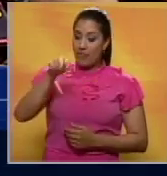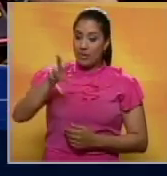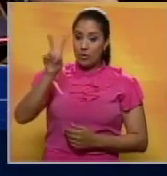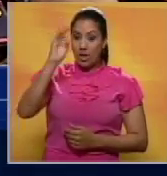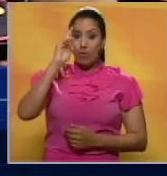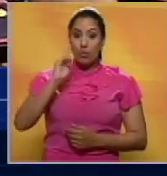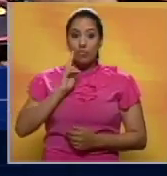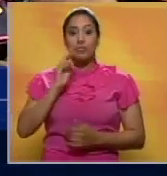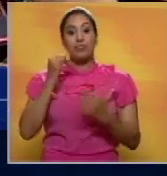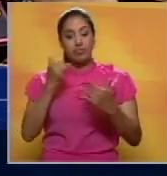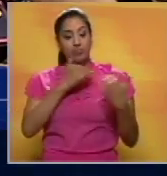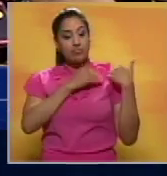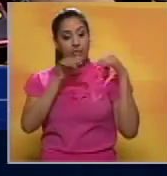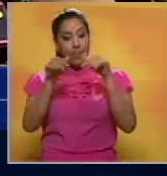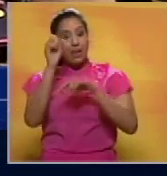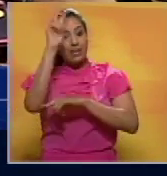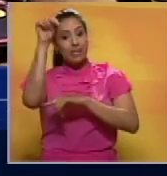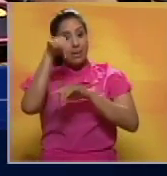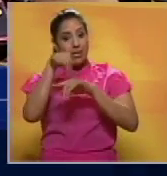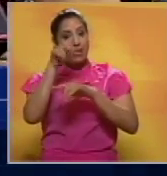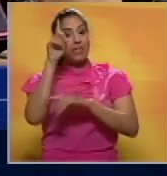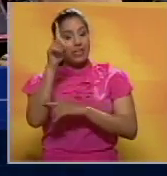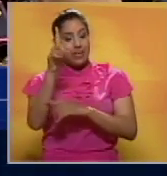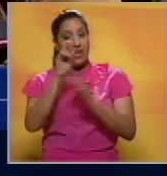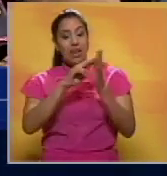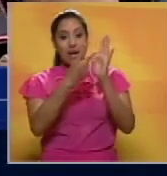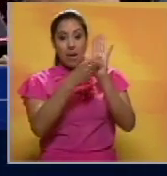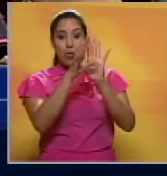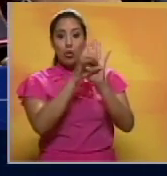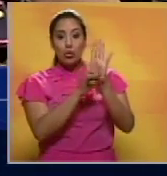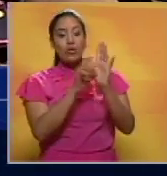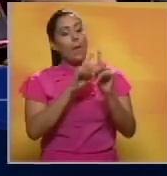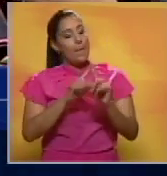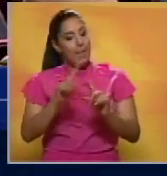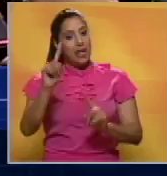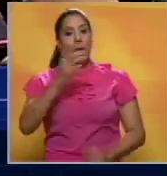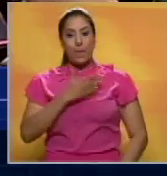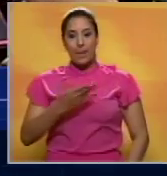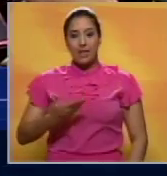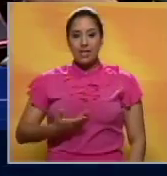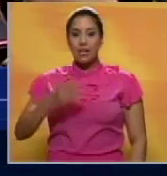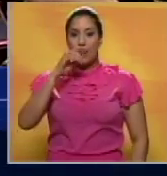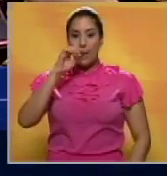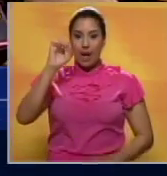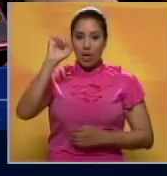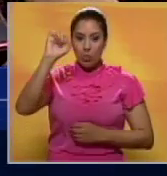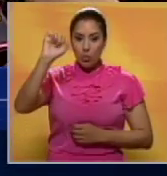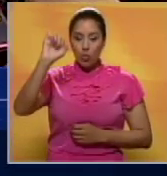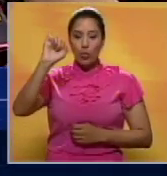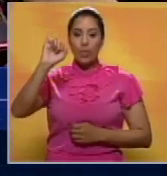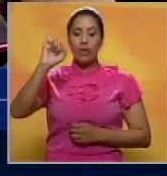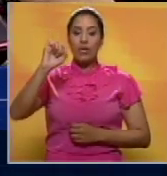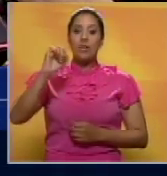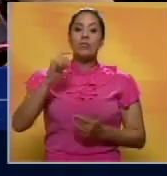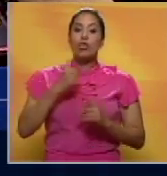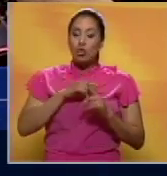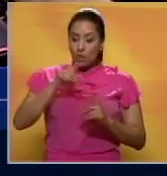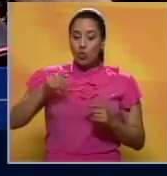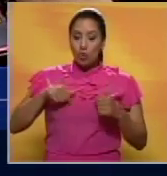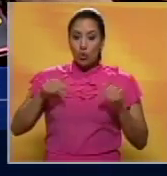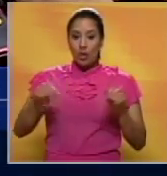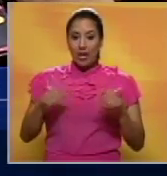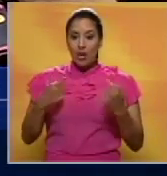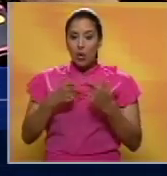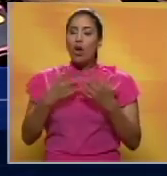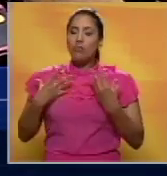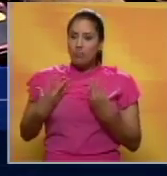le corresponde a la Asamblea Nacional Constituyente. Sin embargo, el presidente de la República, Nicolás Maduro, y nosotros en